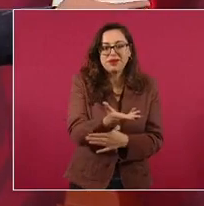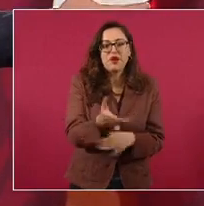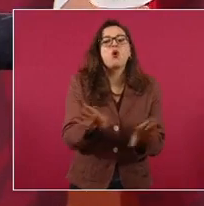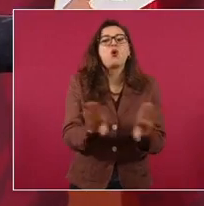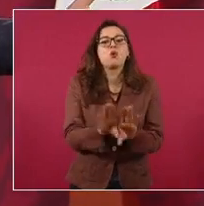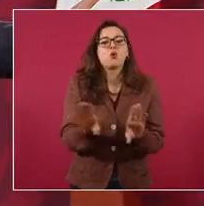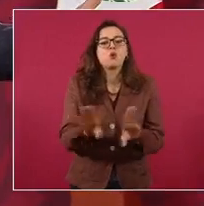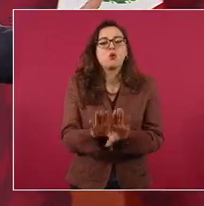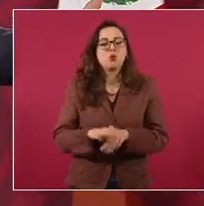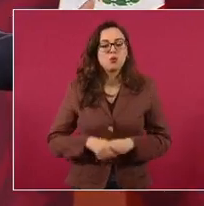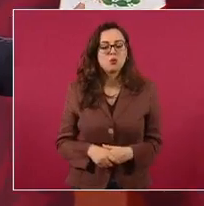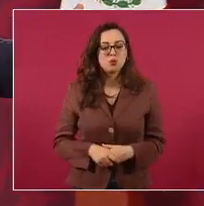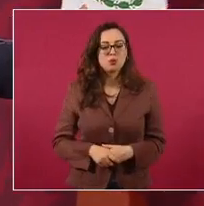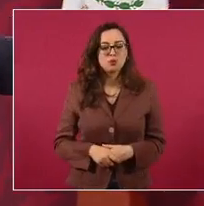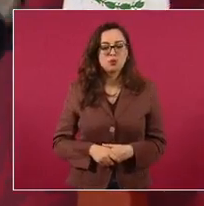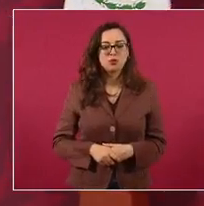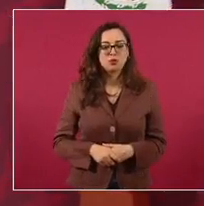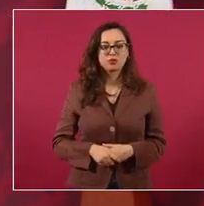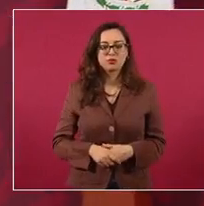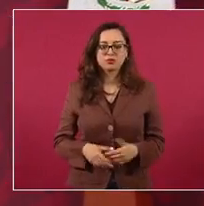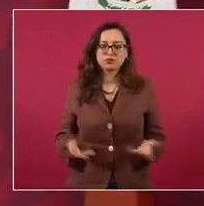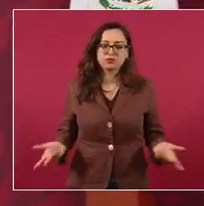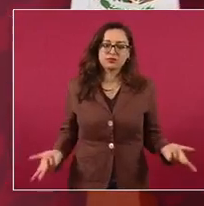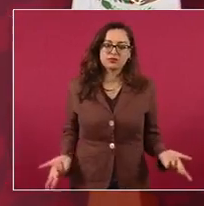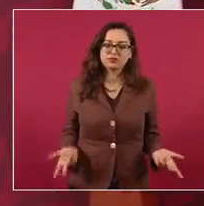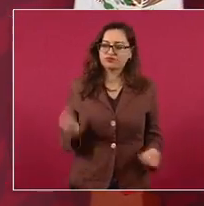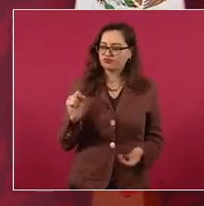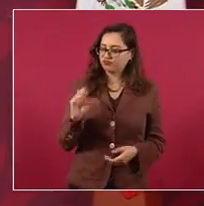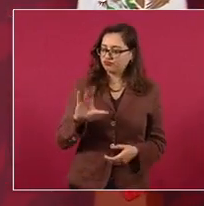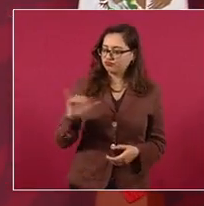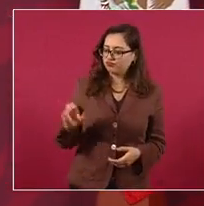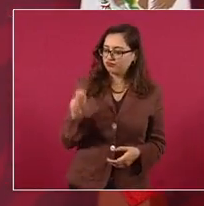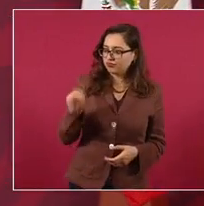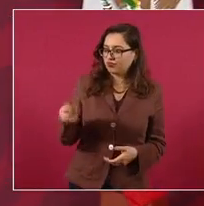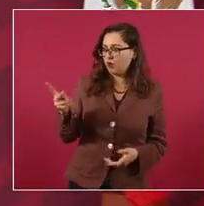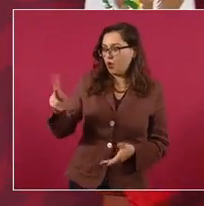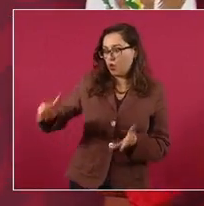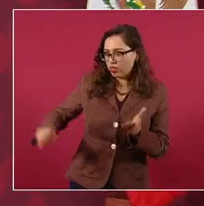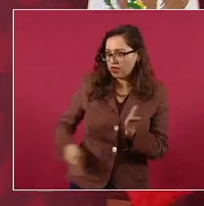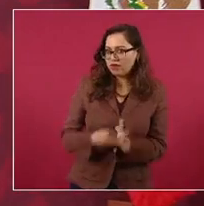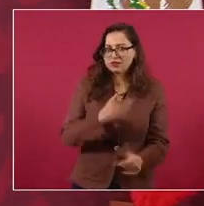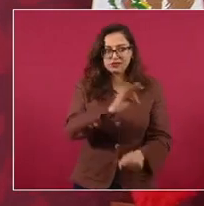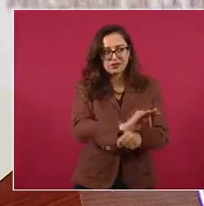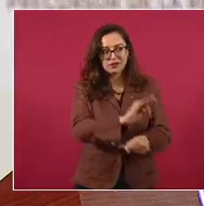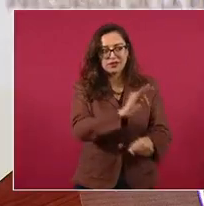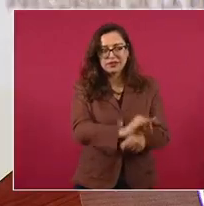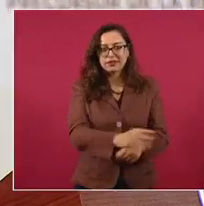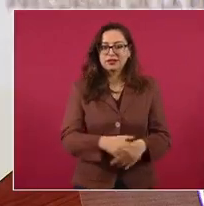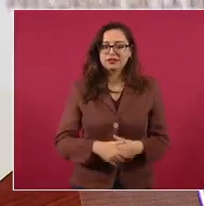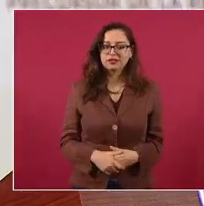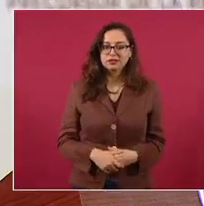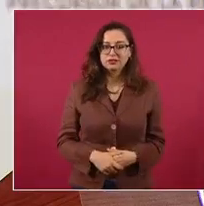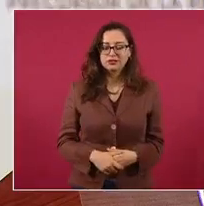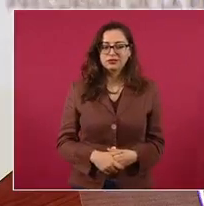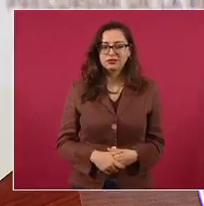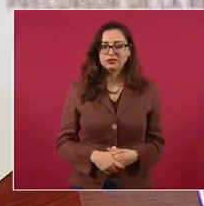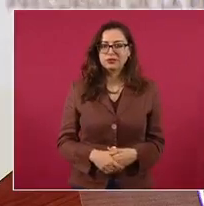pues sí. La corte otra vez. Sí. Pero además, de veras,